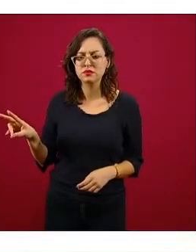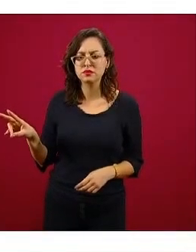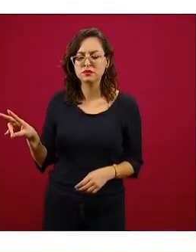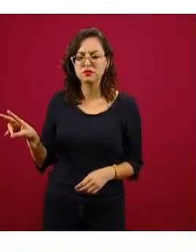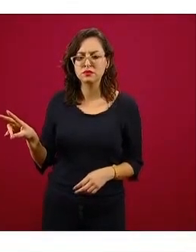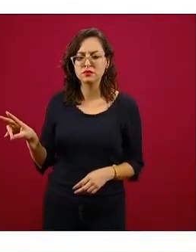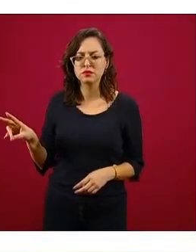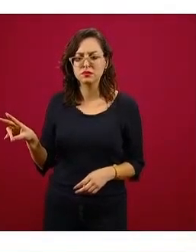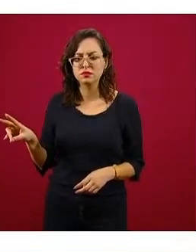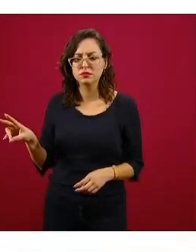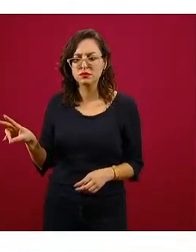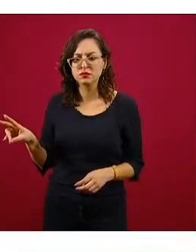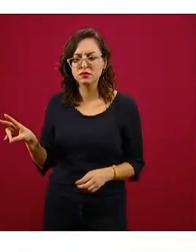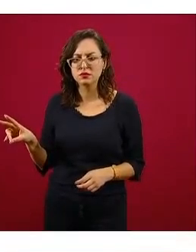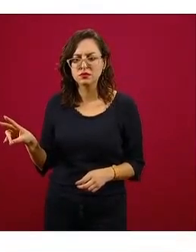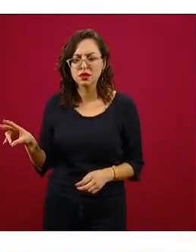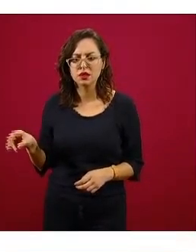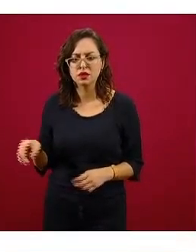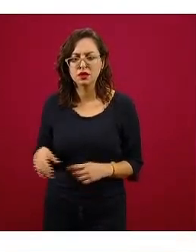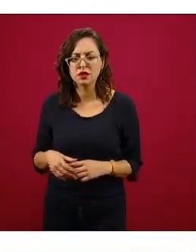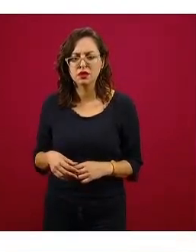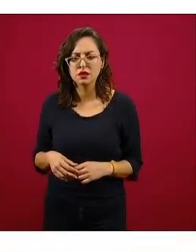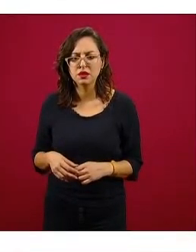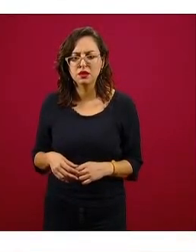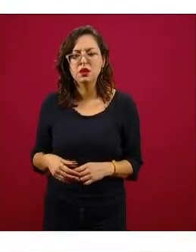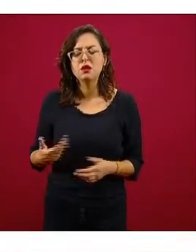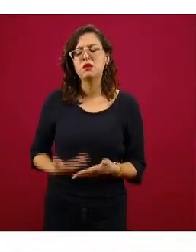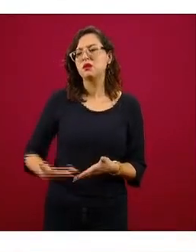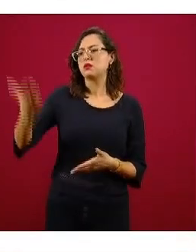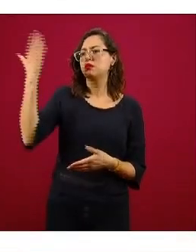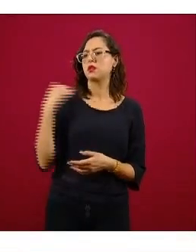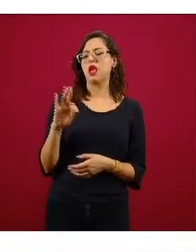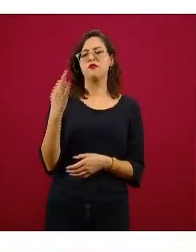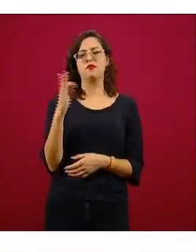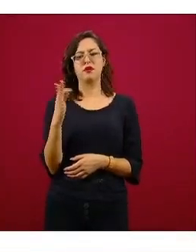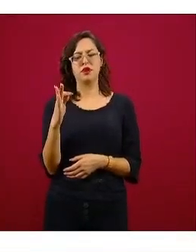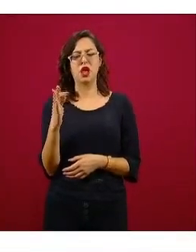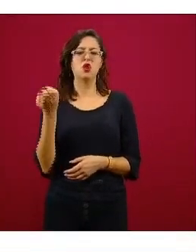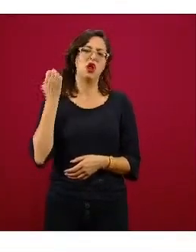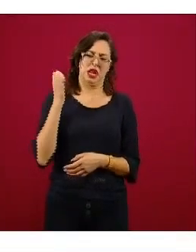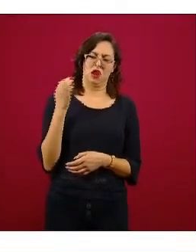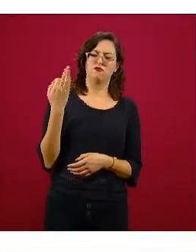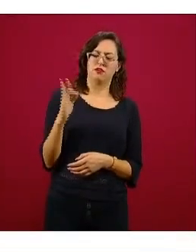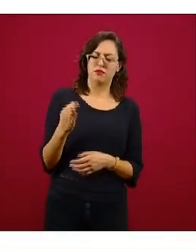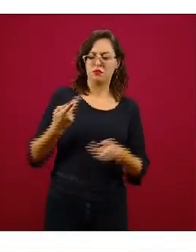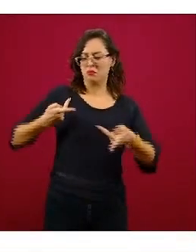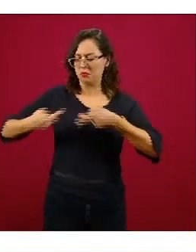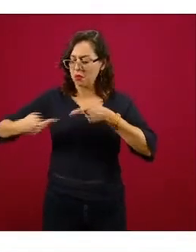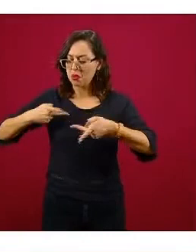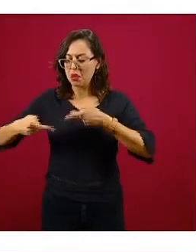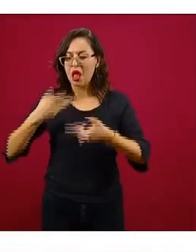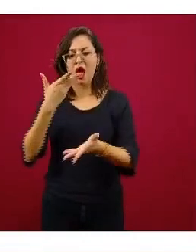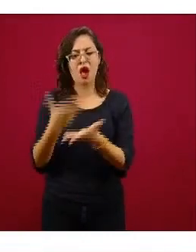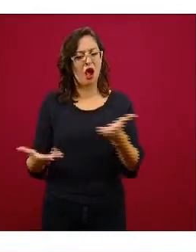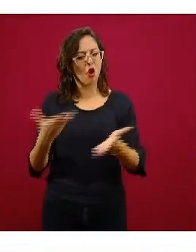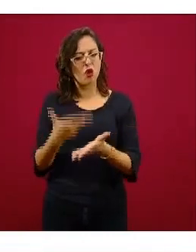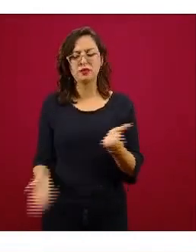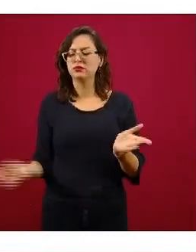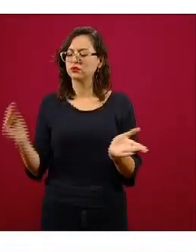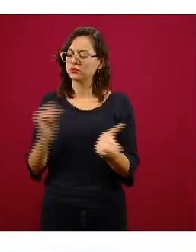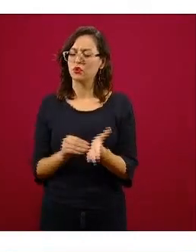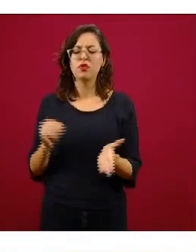comentamos desde la fase de preparación, desde febrero, desde enero, teníamos y tenemos y seguimos teniendo